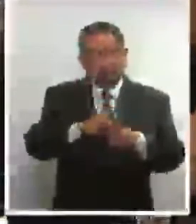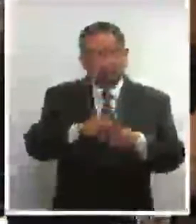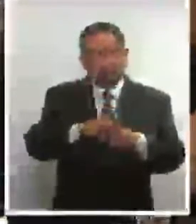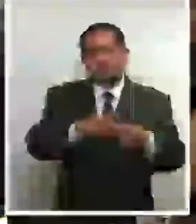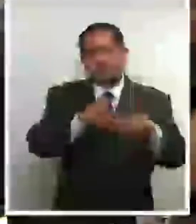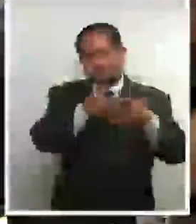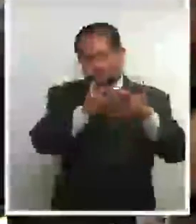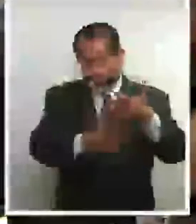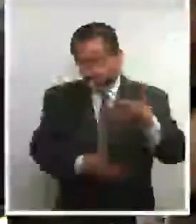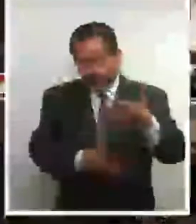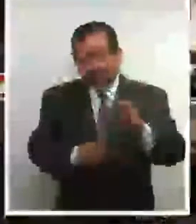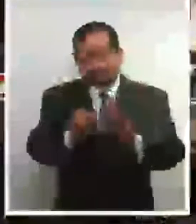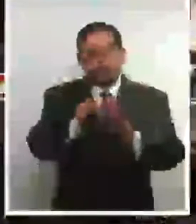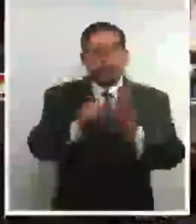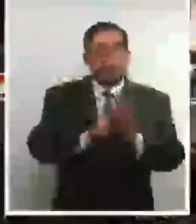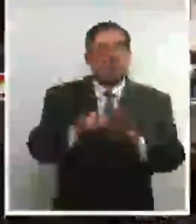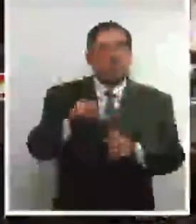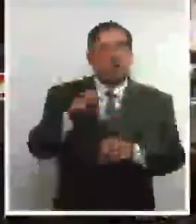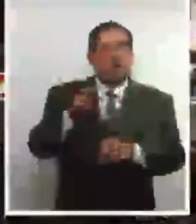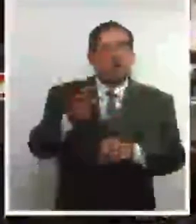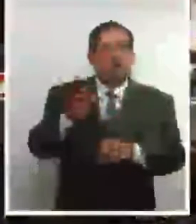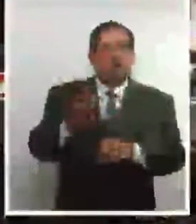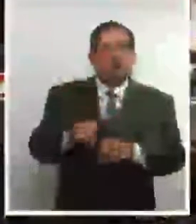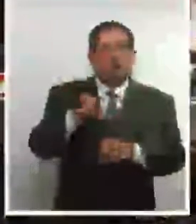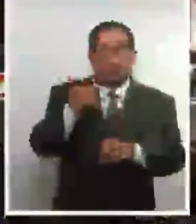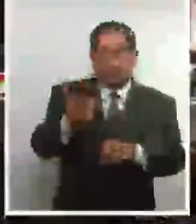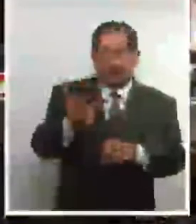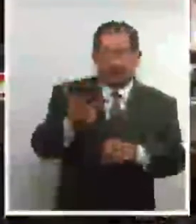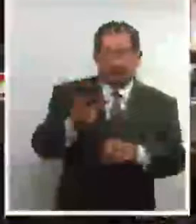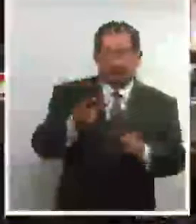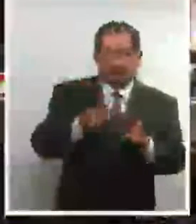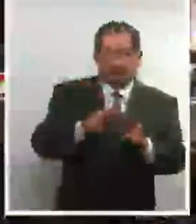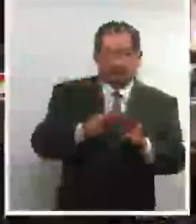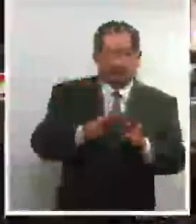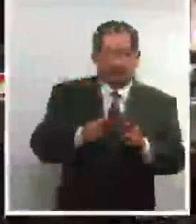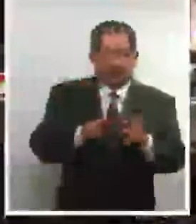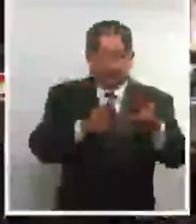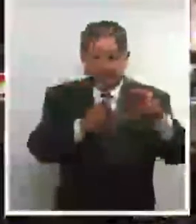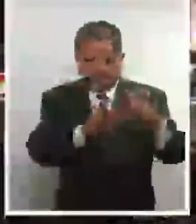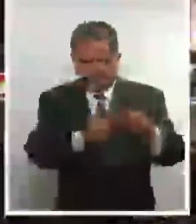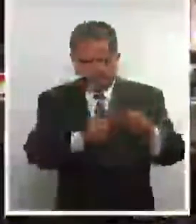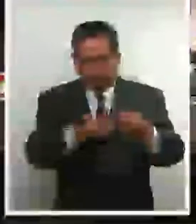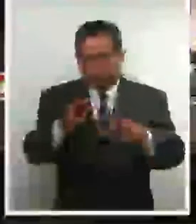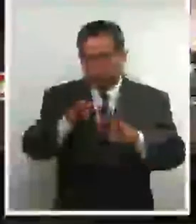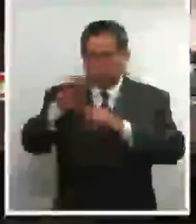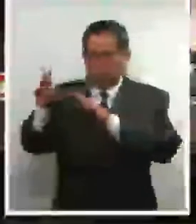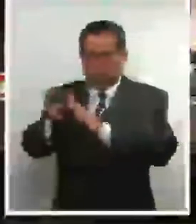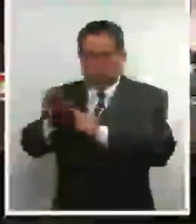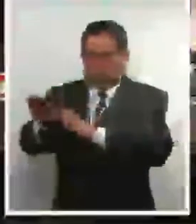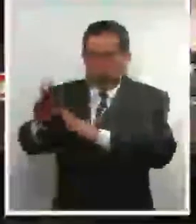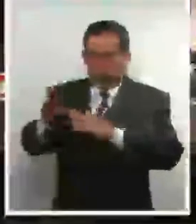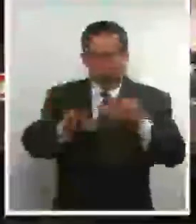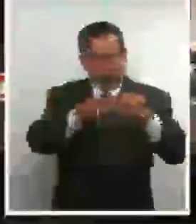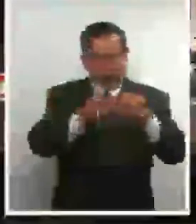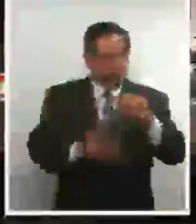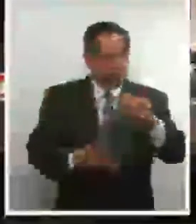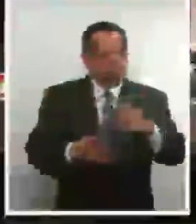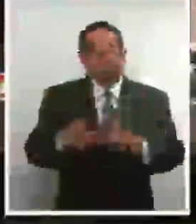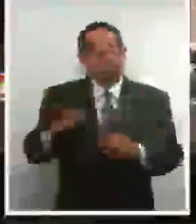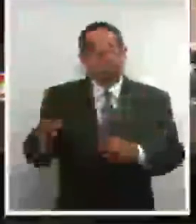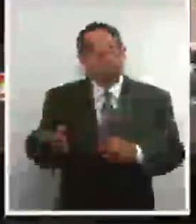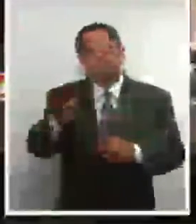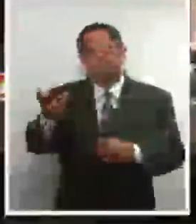lo general del artículo 48 y los numerales no reservados, por lo cual pido a la